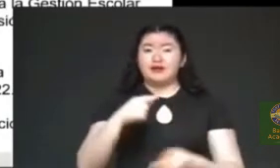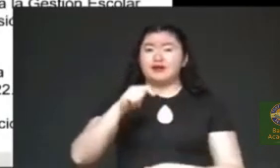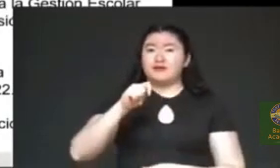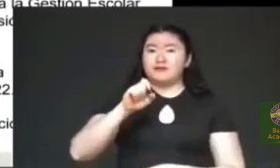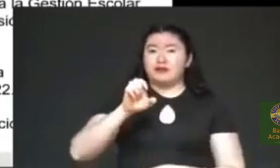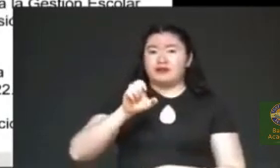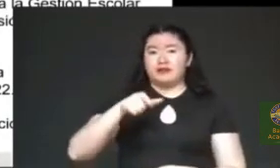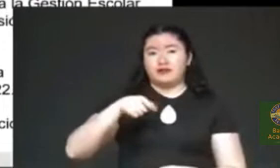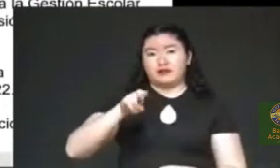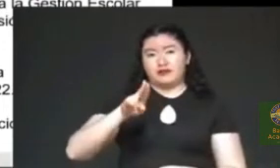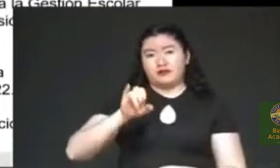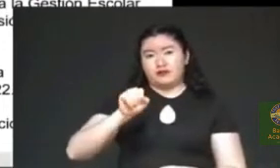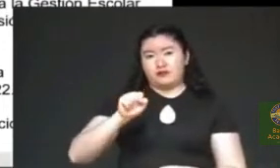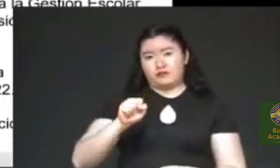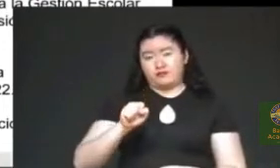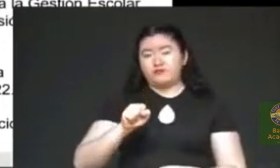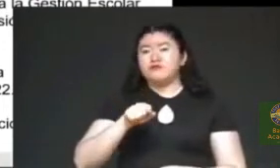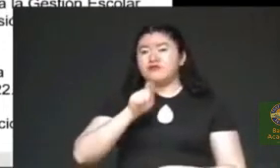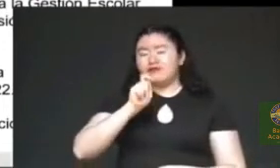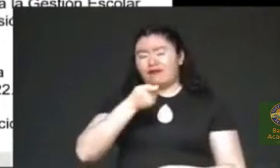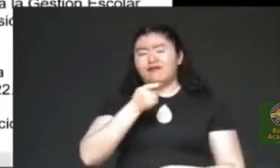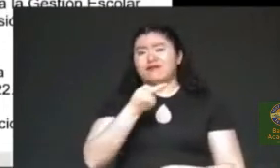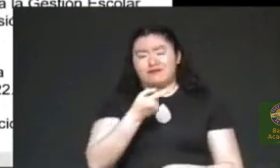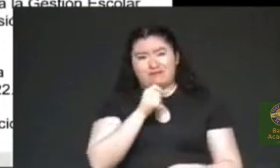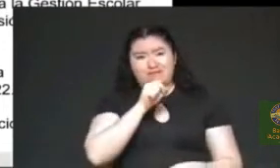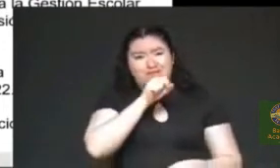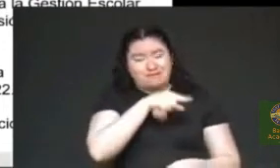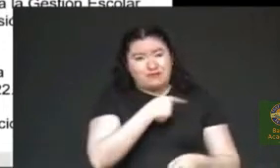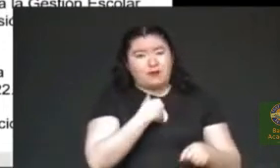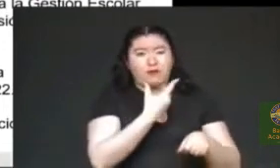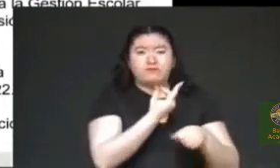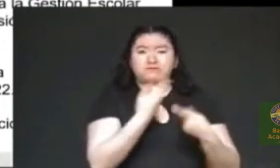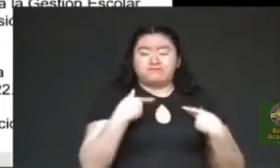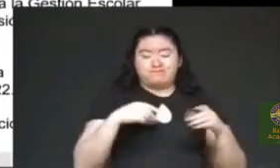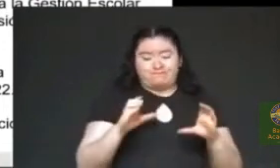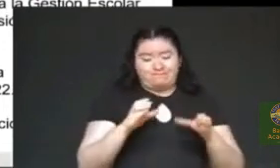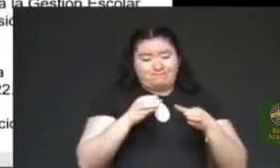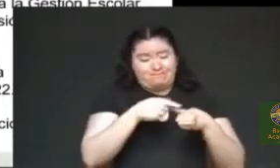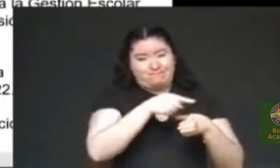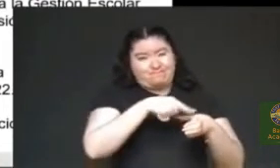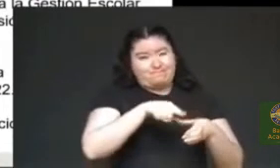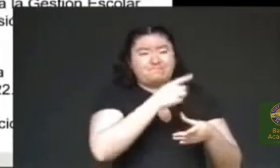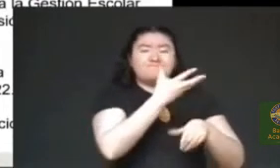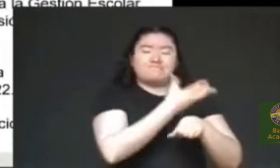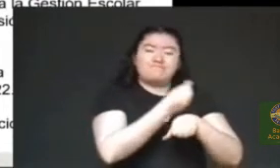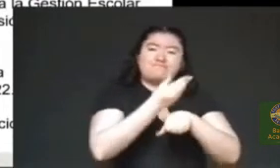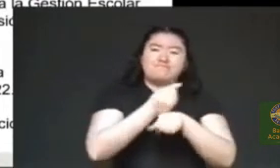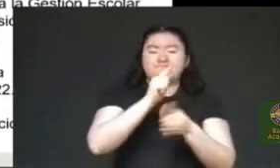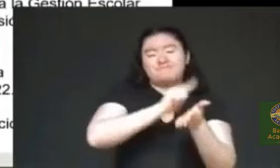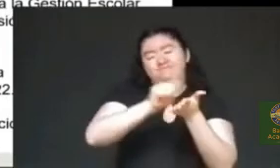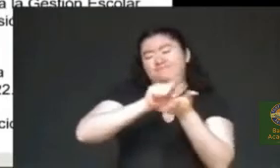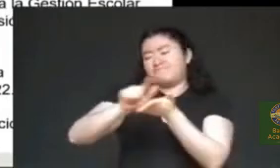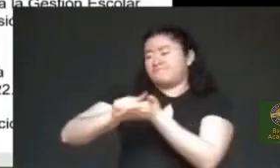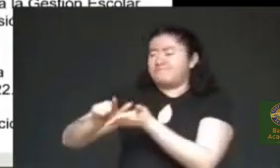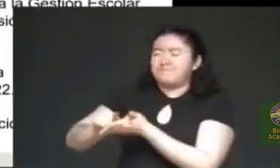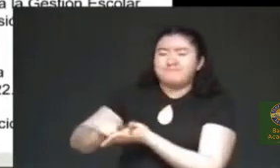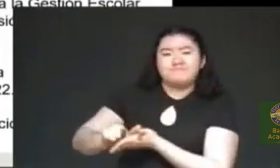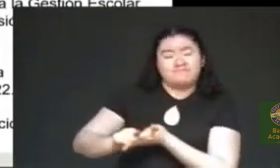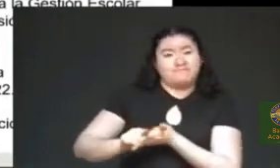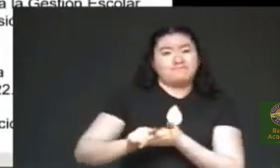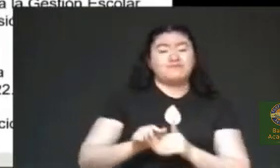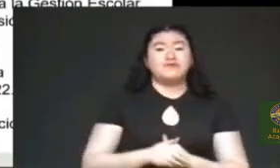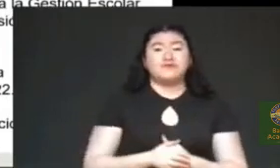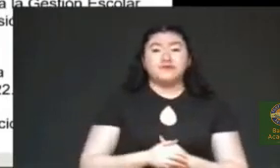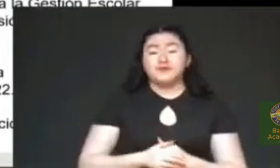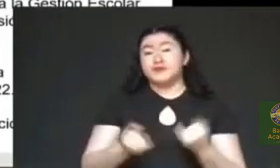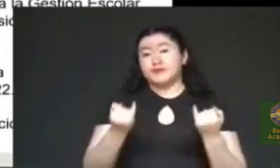comunidades participaron, que se realizaron en la tremenda mayoría de las escuelas de la ciudad. Por el otro lado, en esta semana se